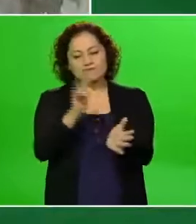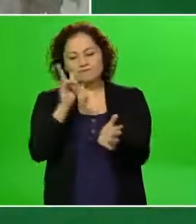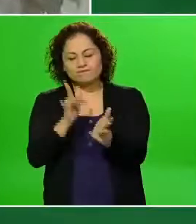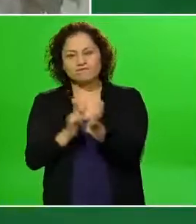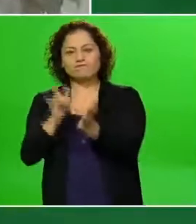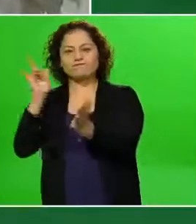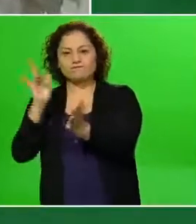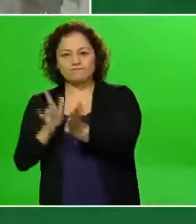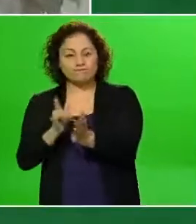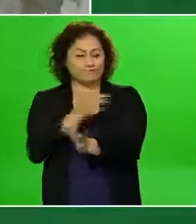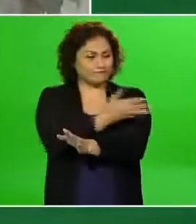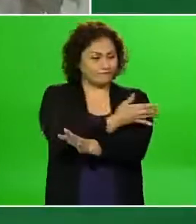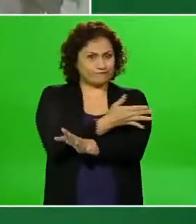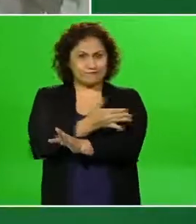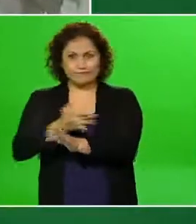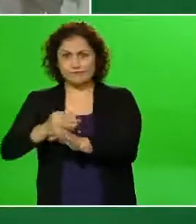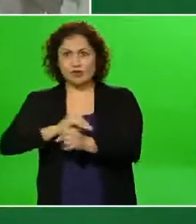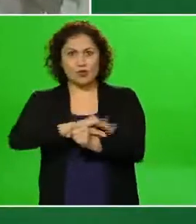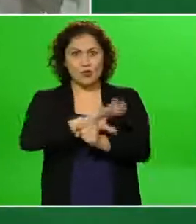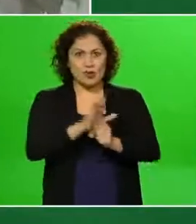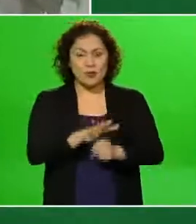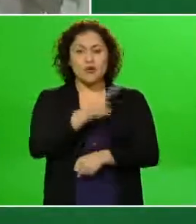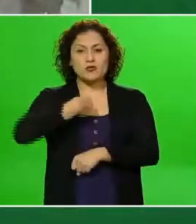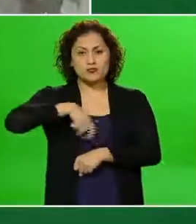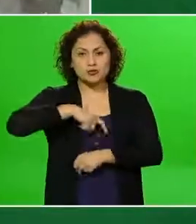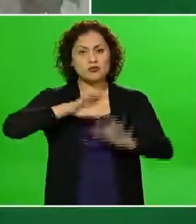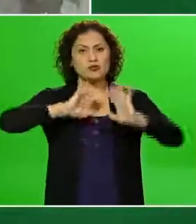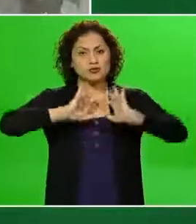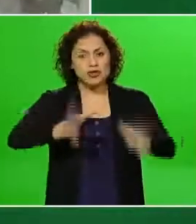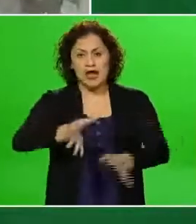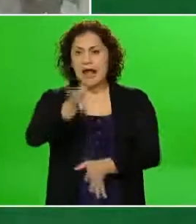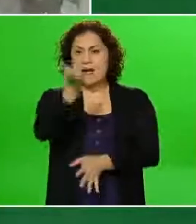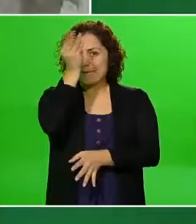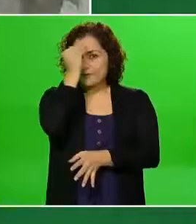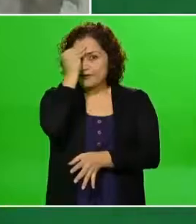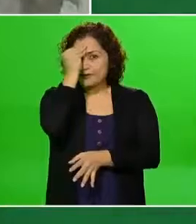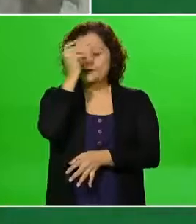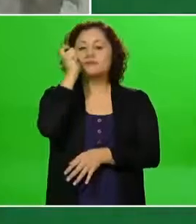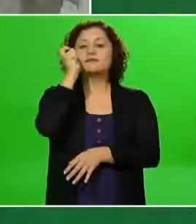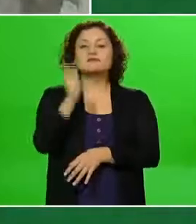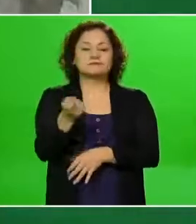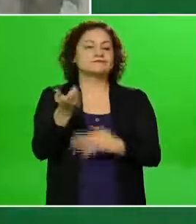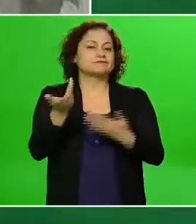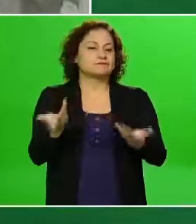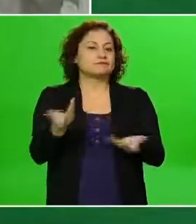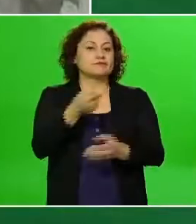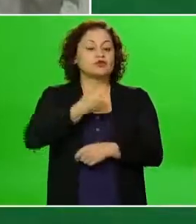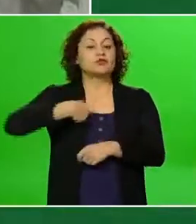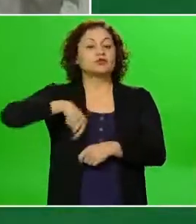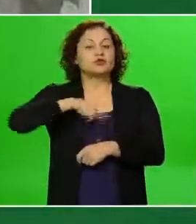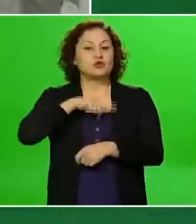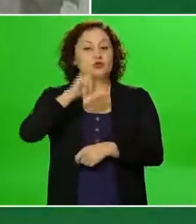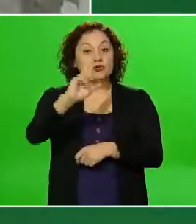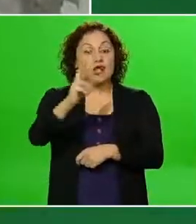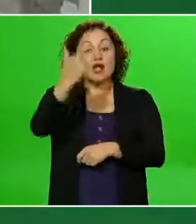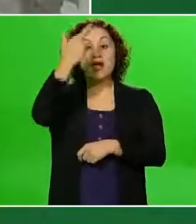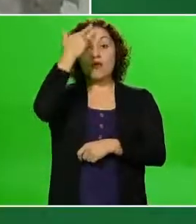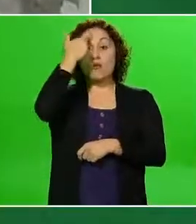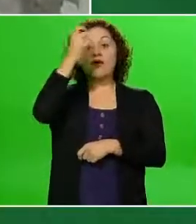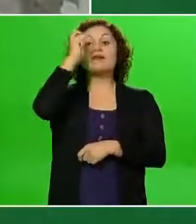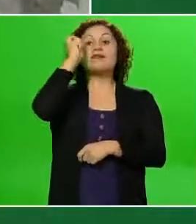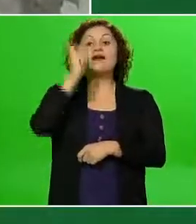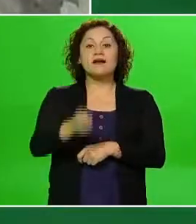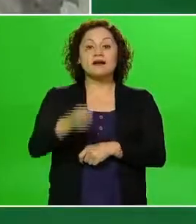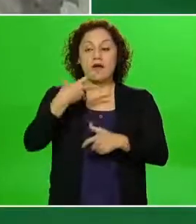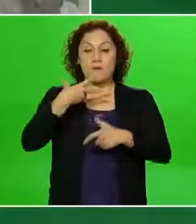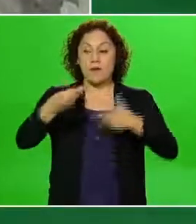lo largo del comportamiento de esta epidemia, ¿no? Y recordar siempre la forma de contagio, no podemos olvidarlo,